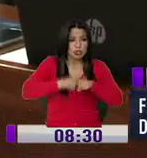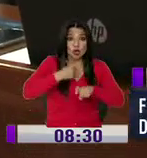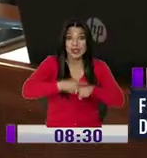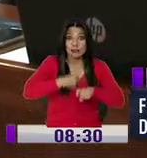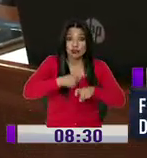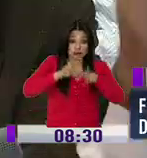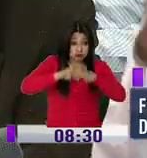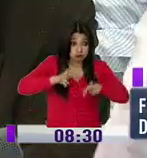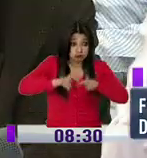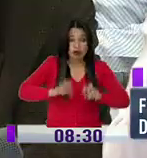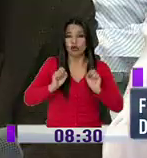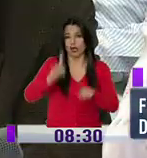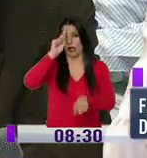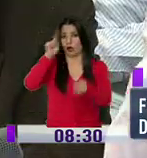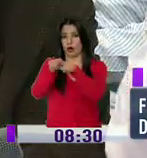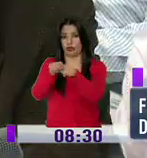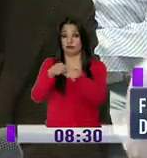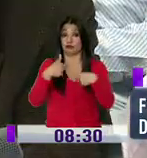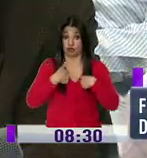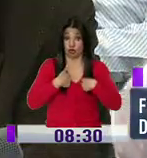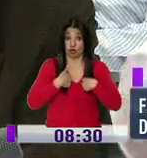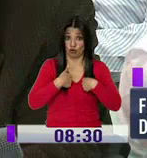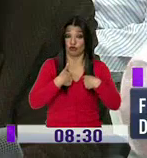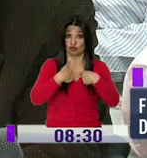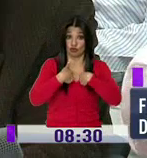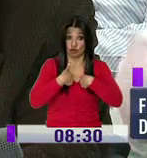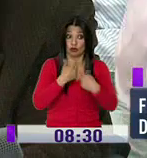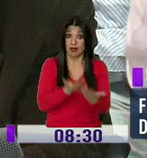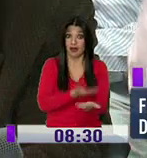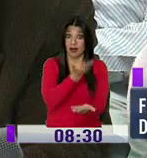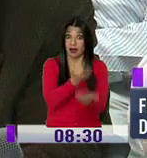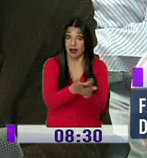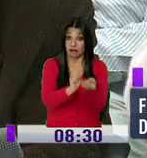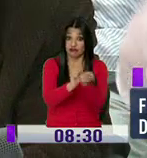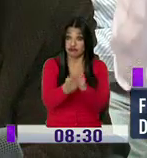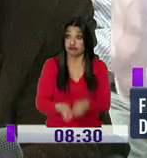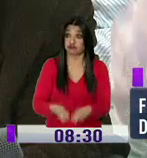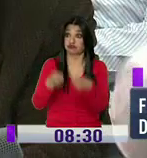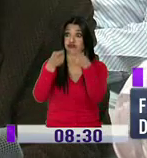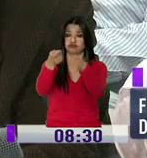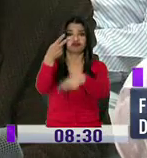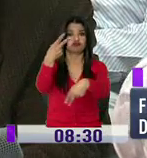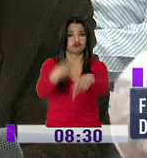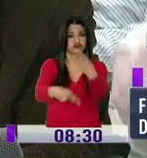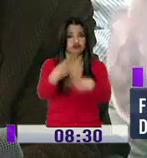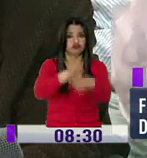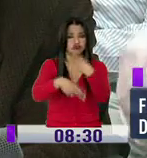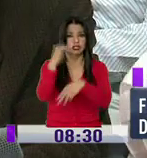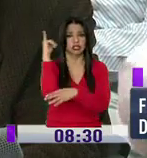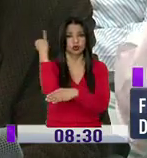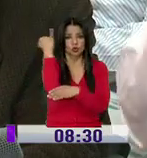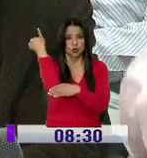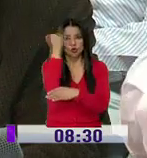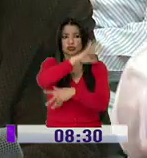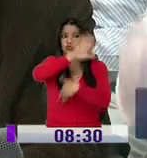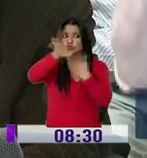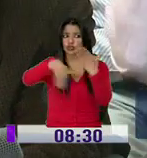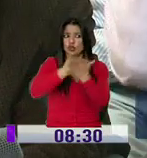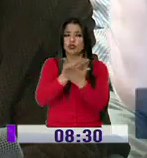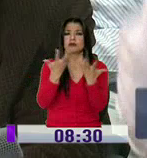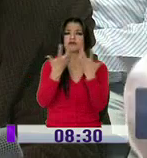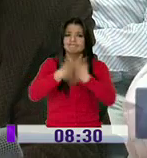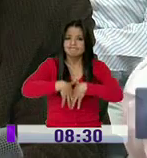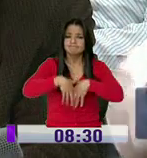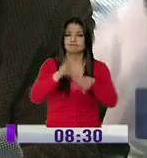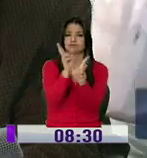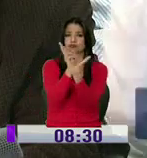necesitan acuerdos. Nosotros vamos a trasladar ese ajuste al comercio, a la industria, sectores productivos con los cuales